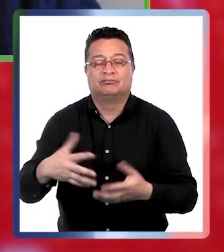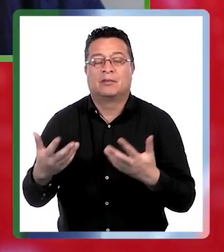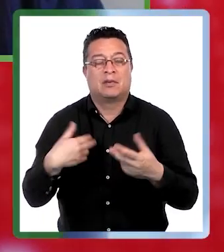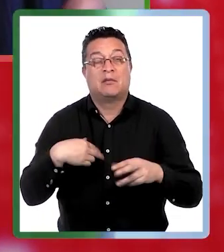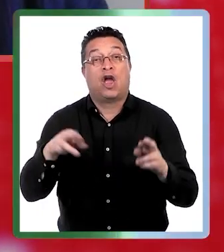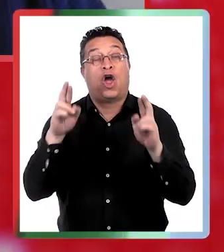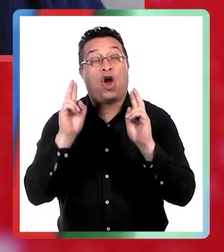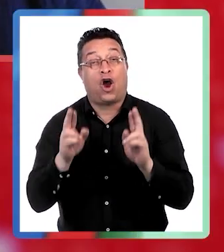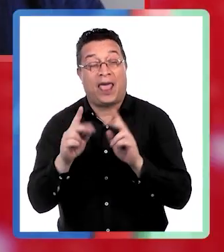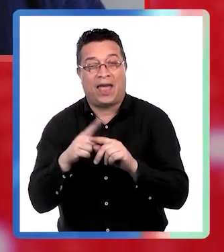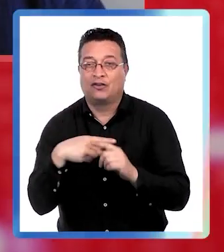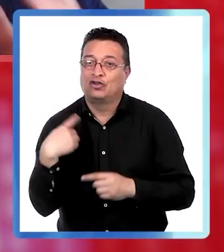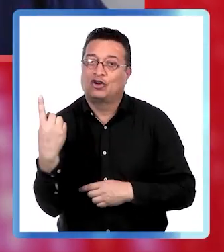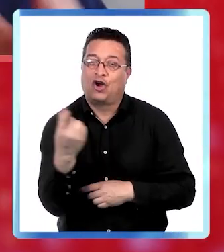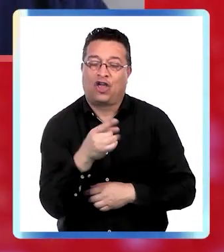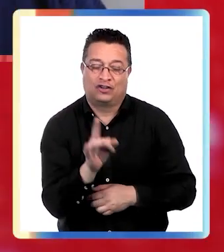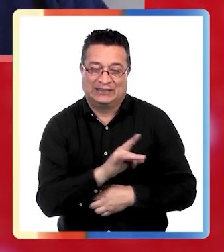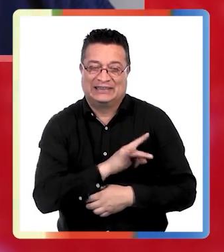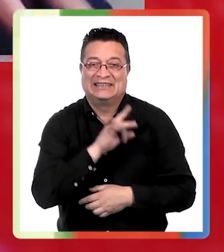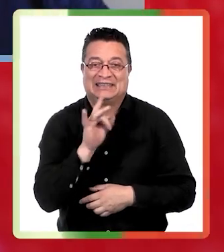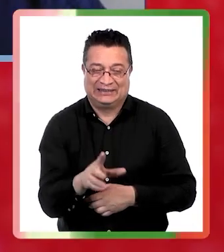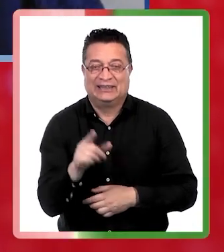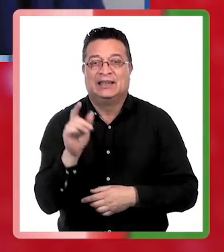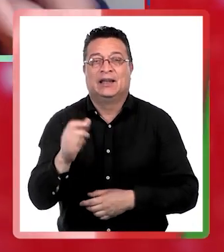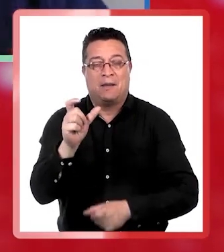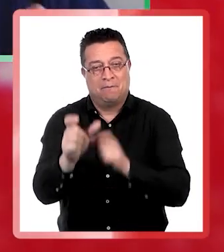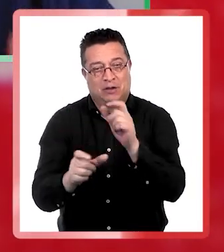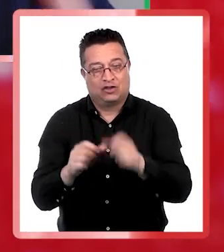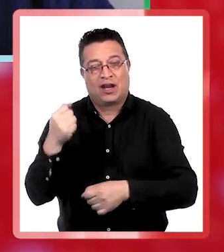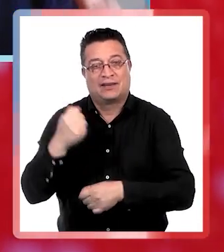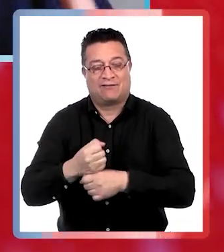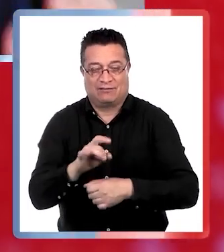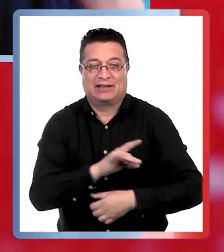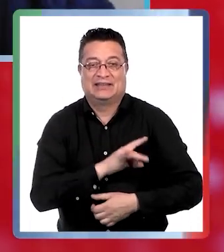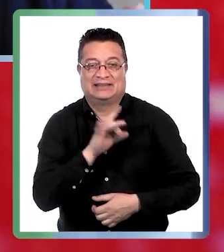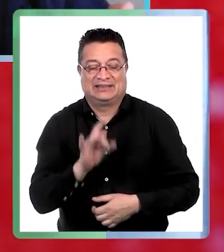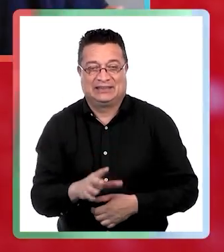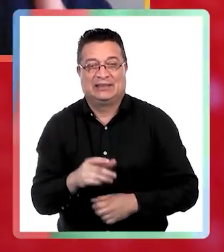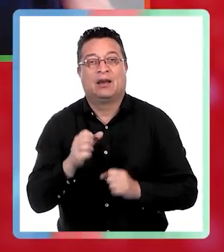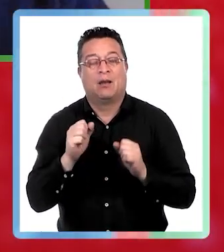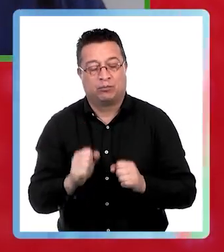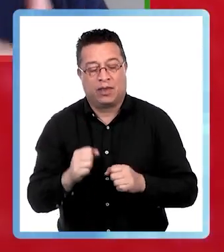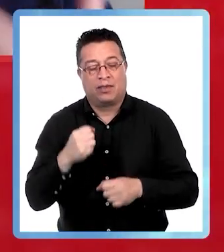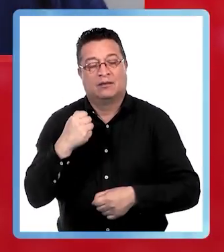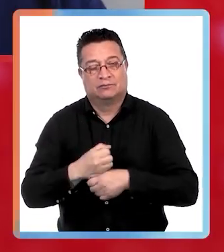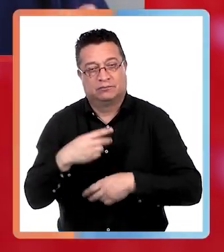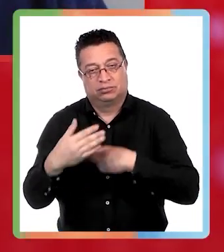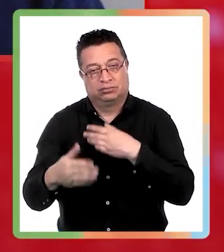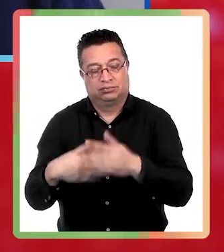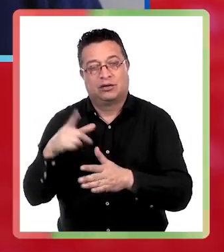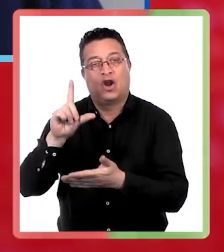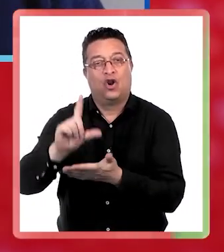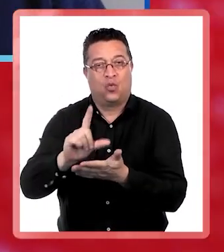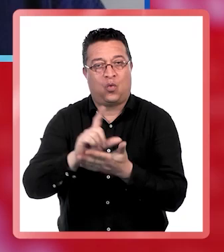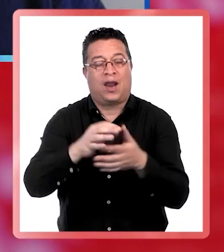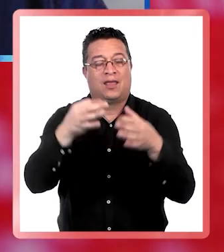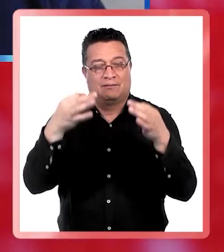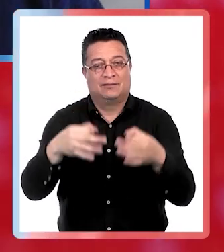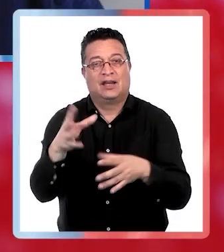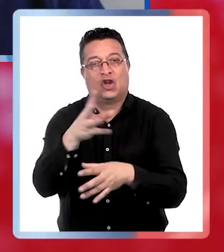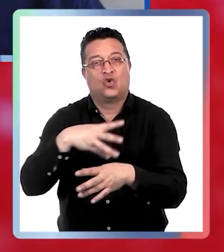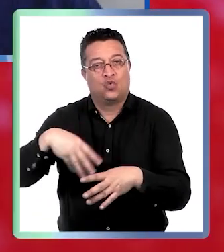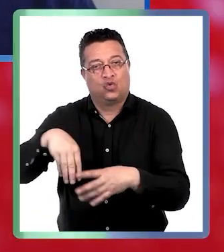para hacer que ojalá todos los chilenos y chilenas o las personas que están trabajando en Chile puedan desenvolverse en espacios